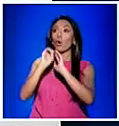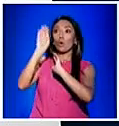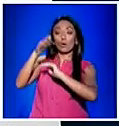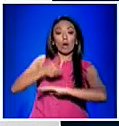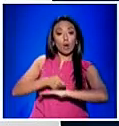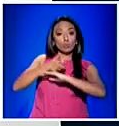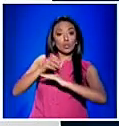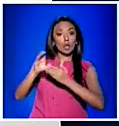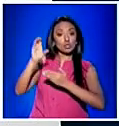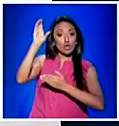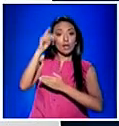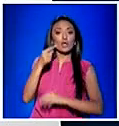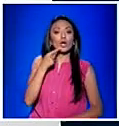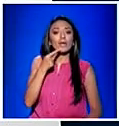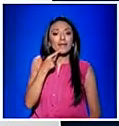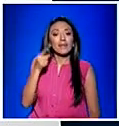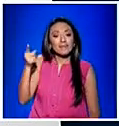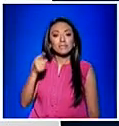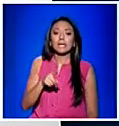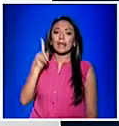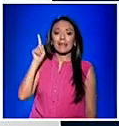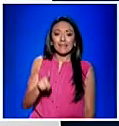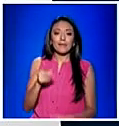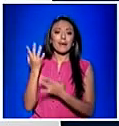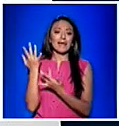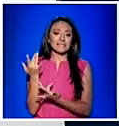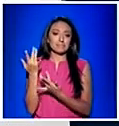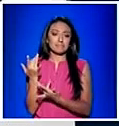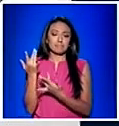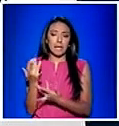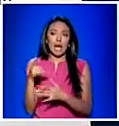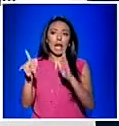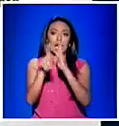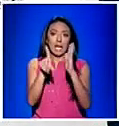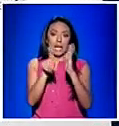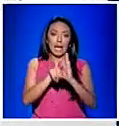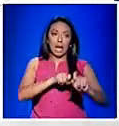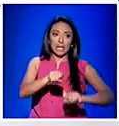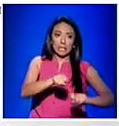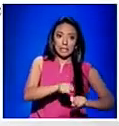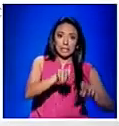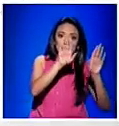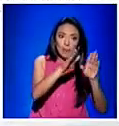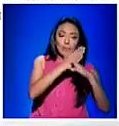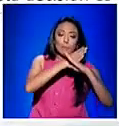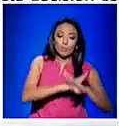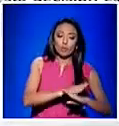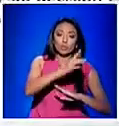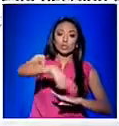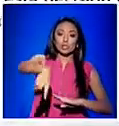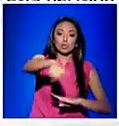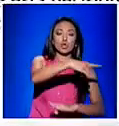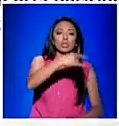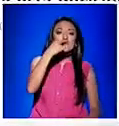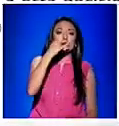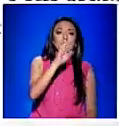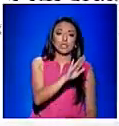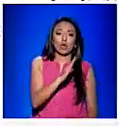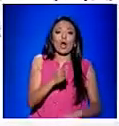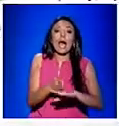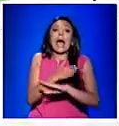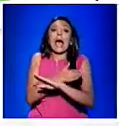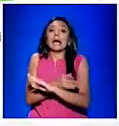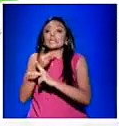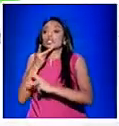del colegio indicaron que es más apropiado esperar que se resuelvan los asuntos legales y se garantice la protección de todos los menores antes de